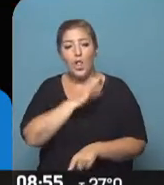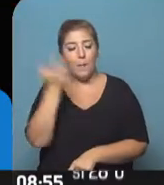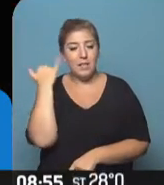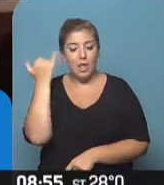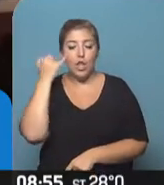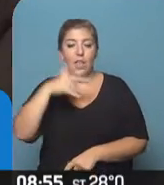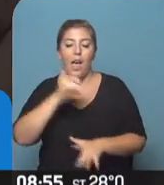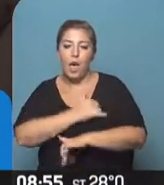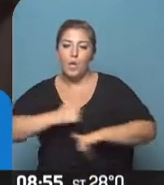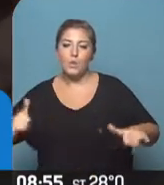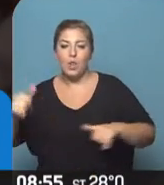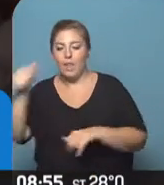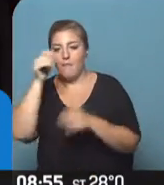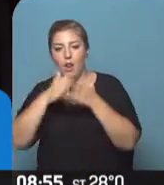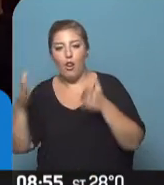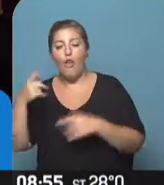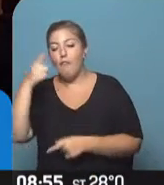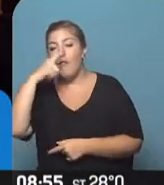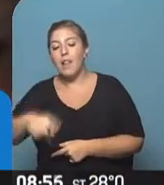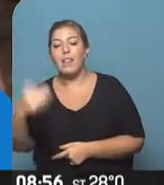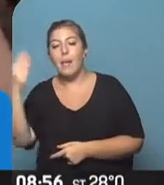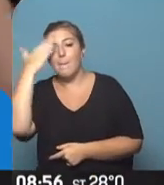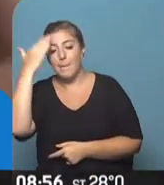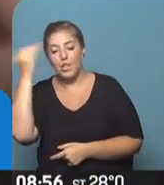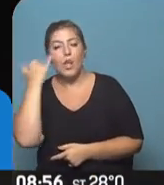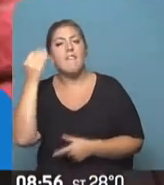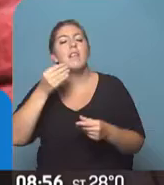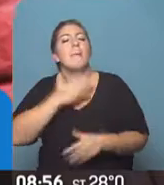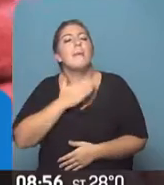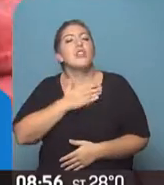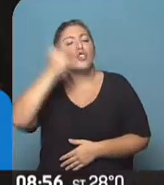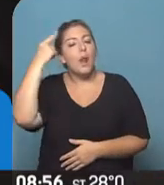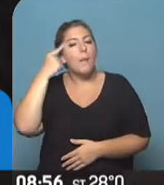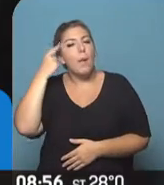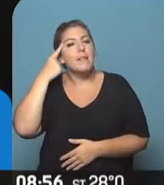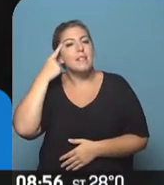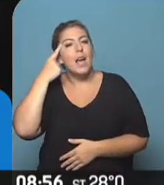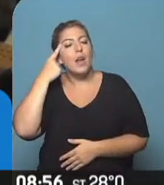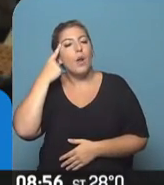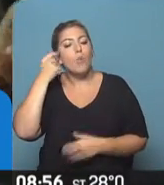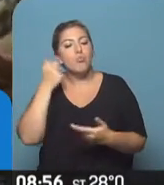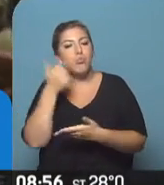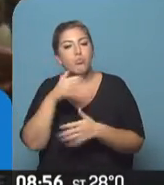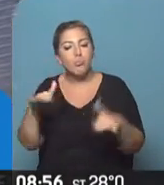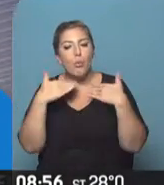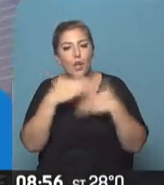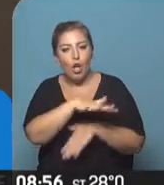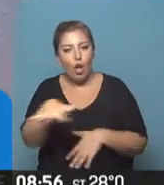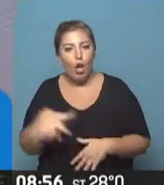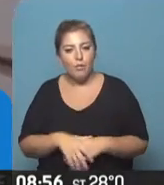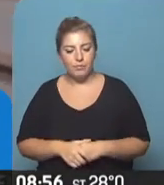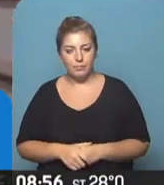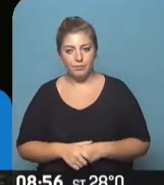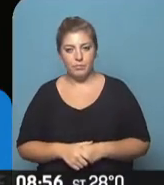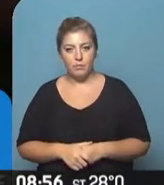el anuncio de la temporada a fin de marzo. ¿Y qué te queda como balance personal cuando puedes observar los públicos? Bueno, en principio es una